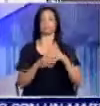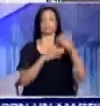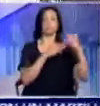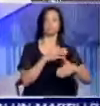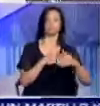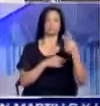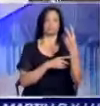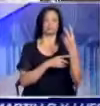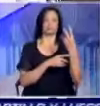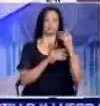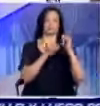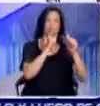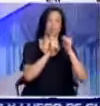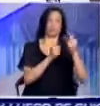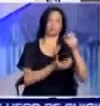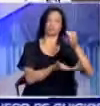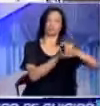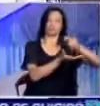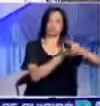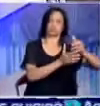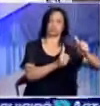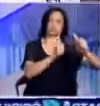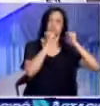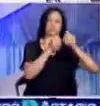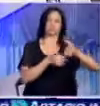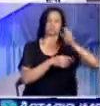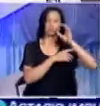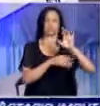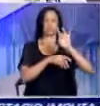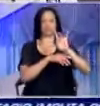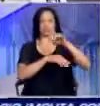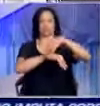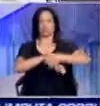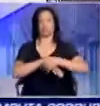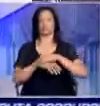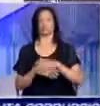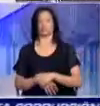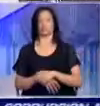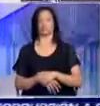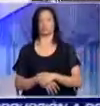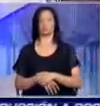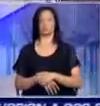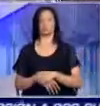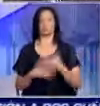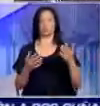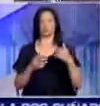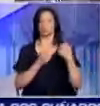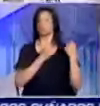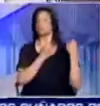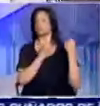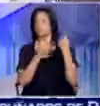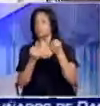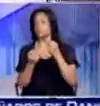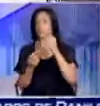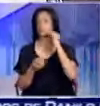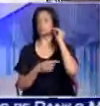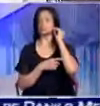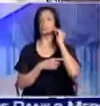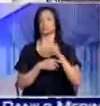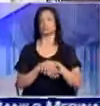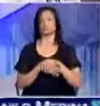termina con dos botellas de vino y lo cogen las 8 de la noche cuando va camino de su